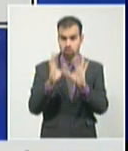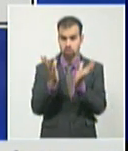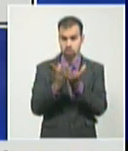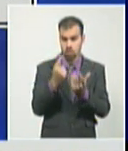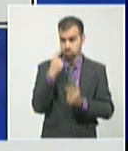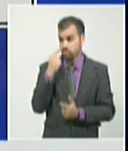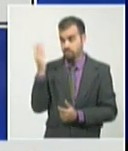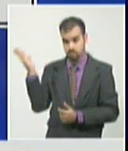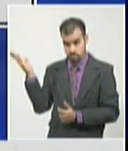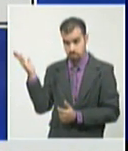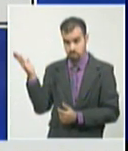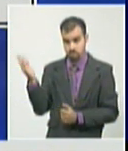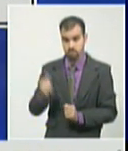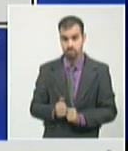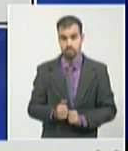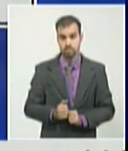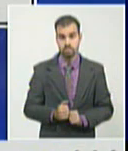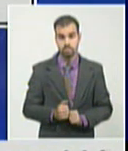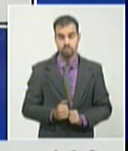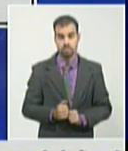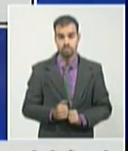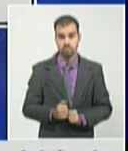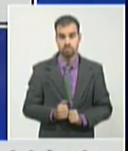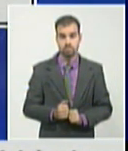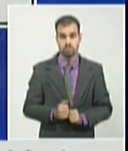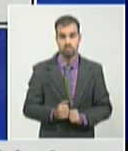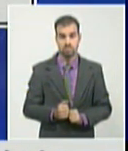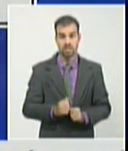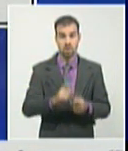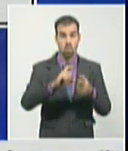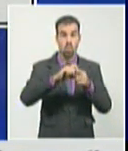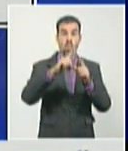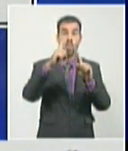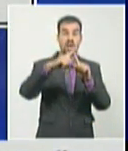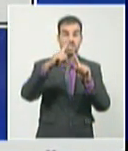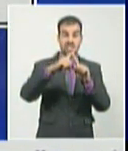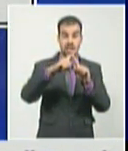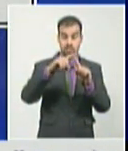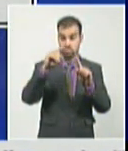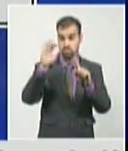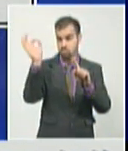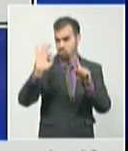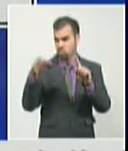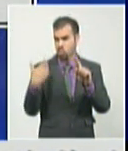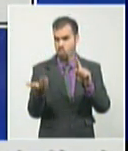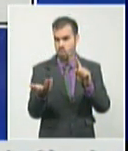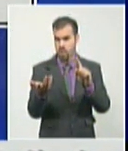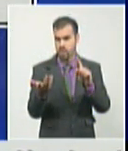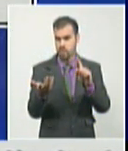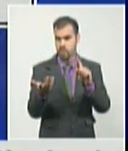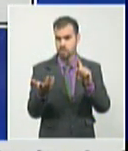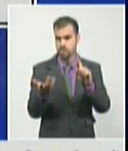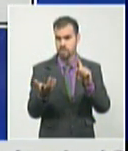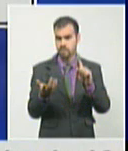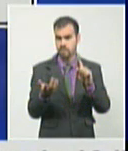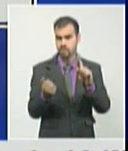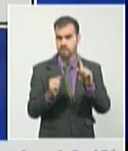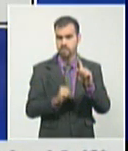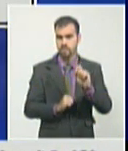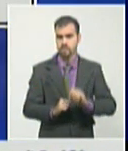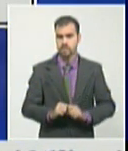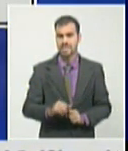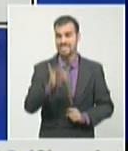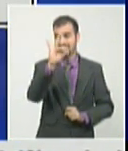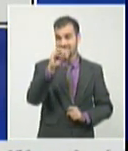aguantarán con una tasa de 70,6 en 566 pues